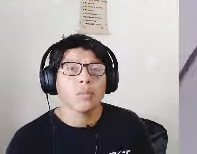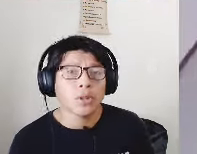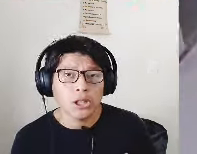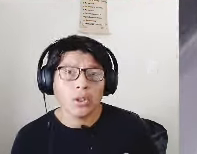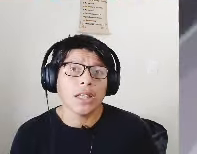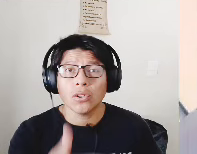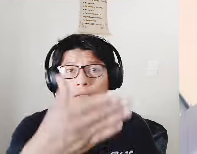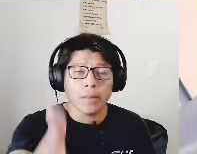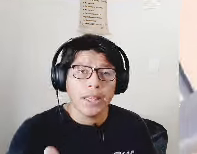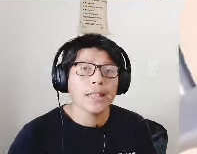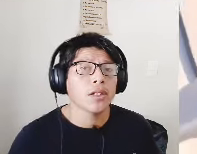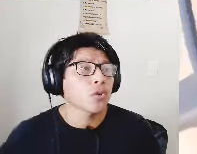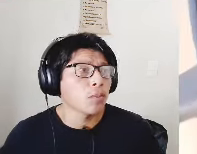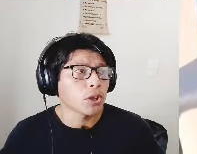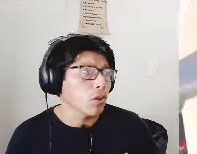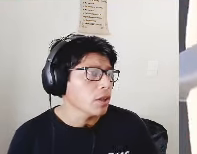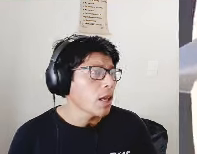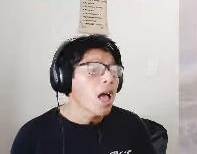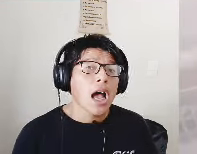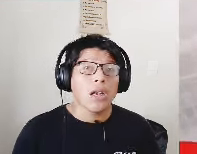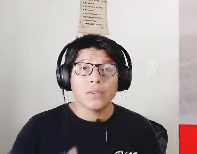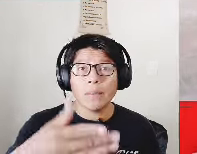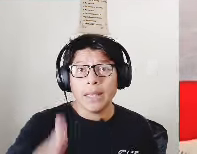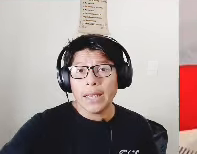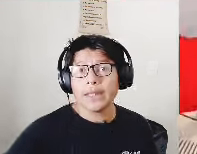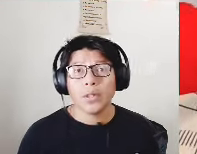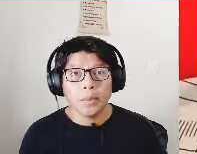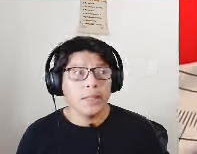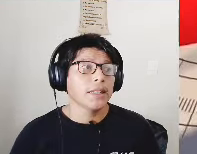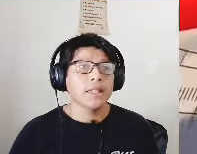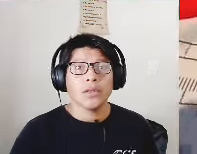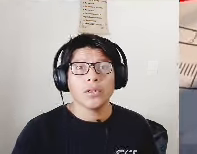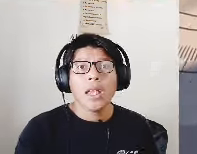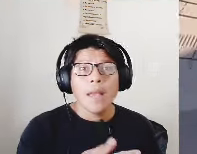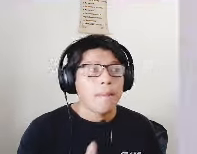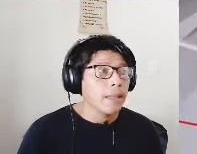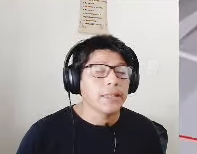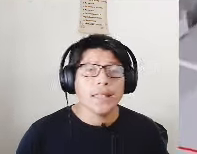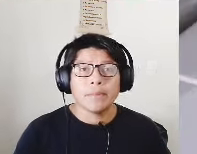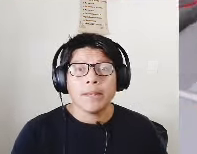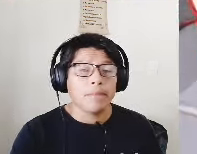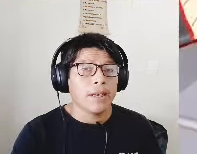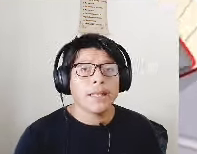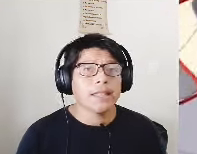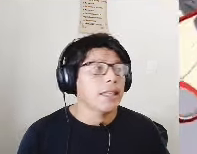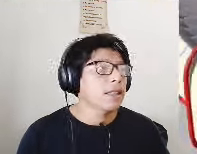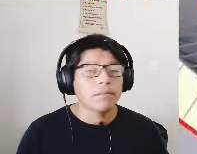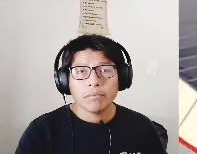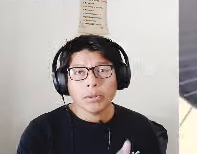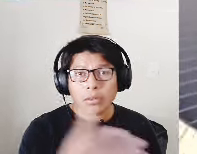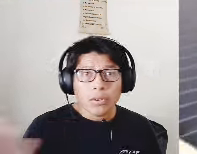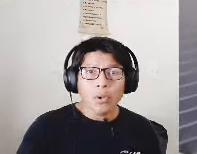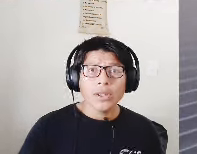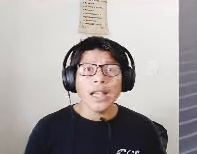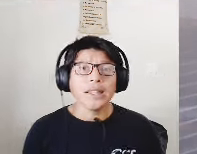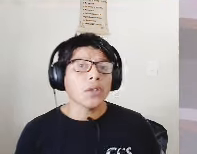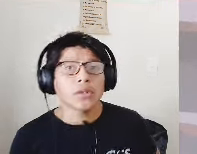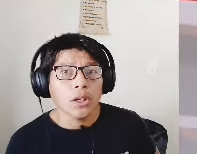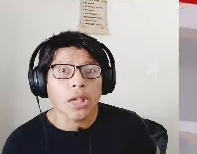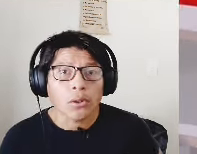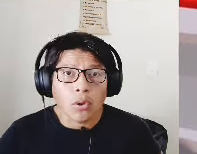a los opositores, a los familiares de los opositores, a los familiares de los priistas, de los panistas, perredistas, o